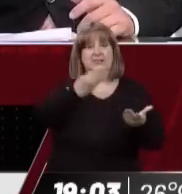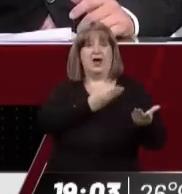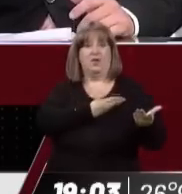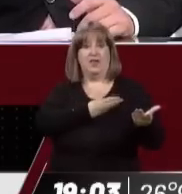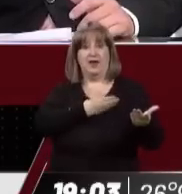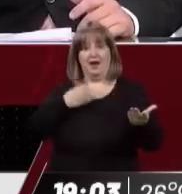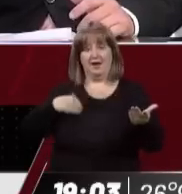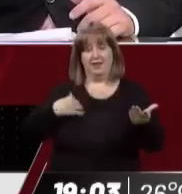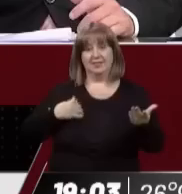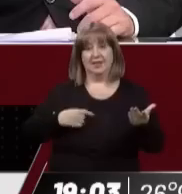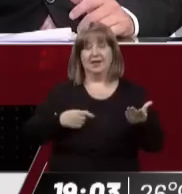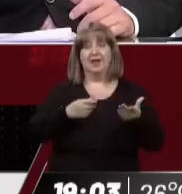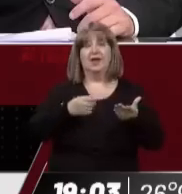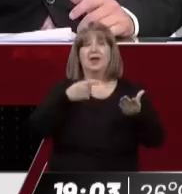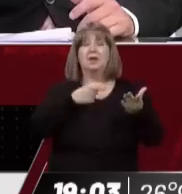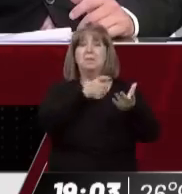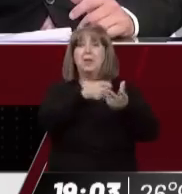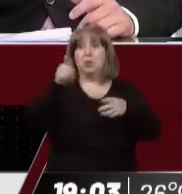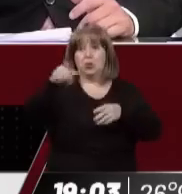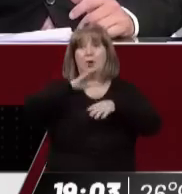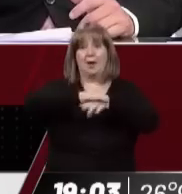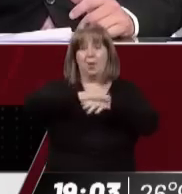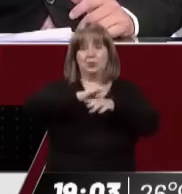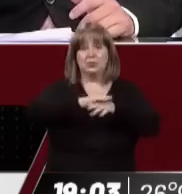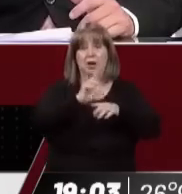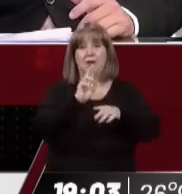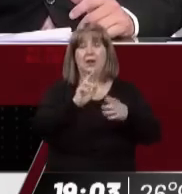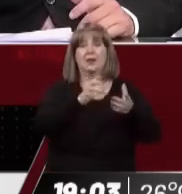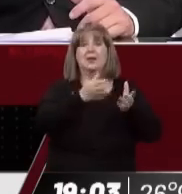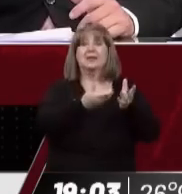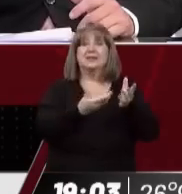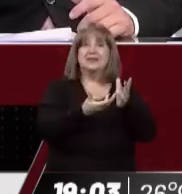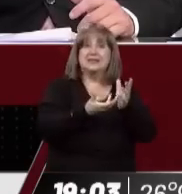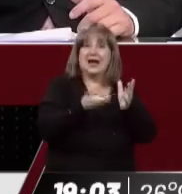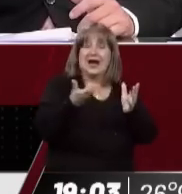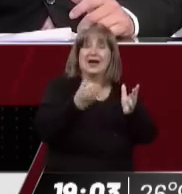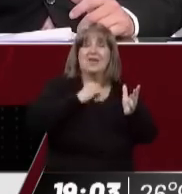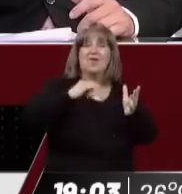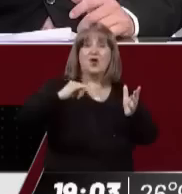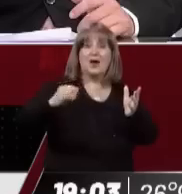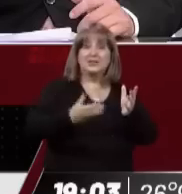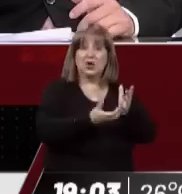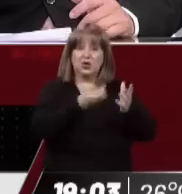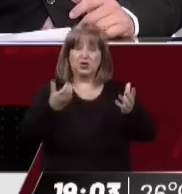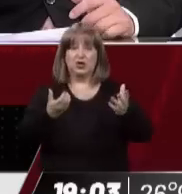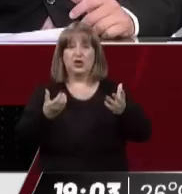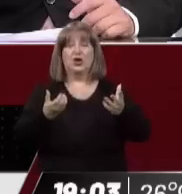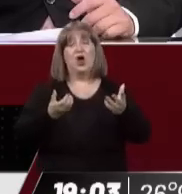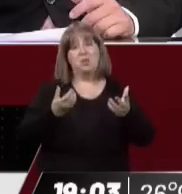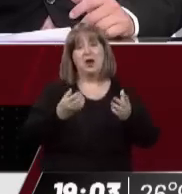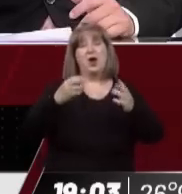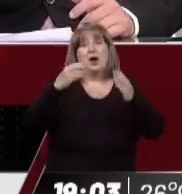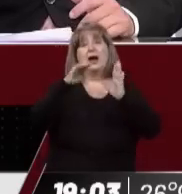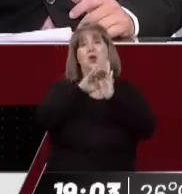argentina que fuera el encargado de extraer esa información la policía federal a través de un programa